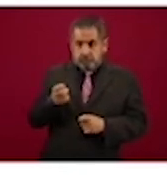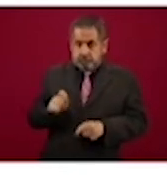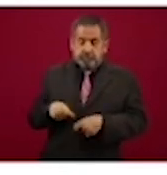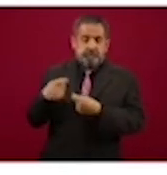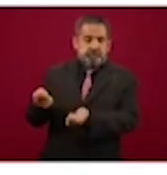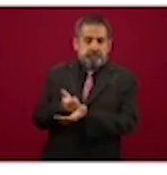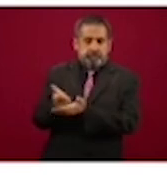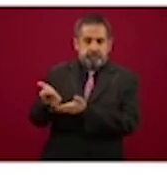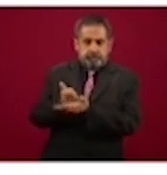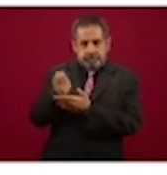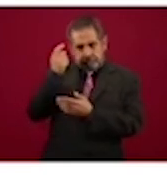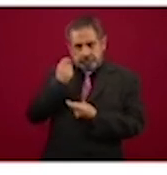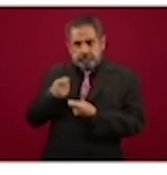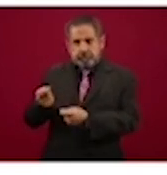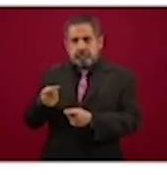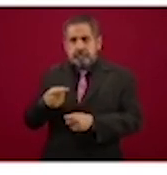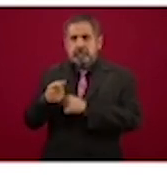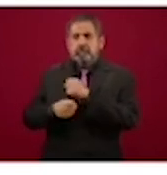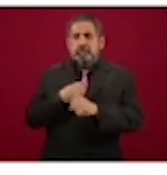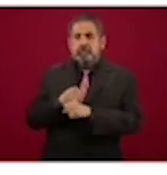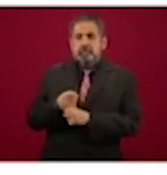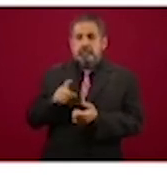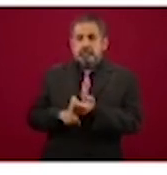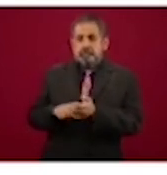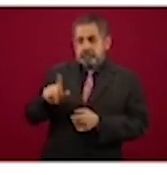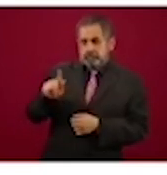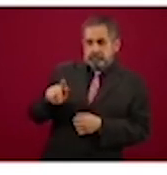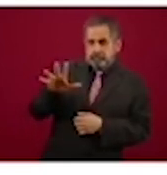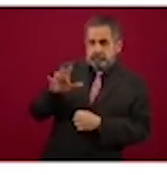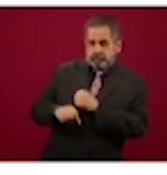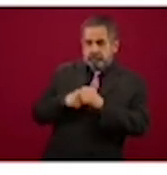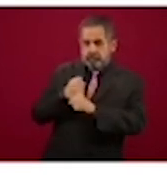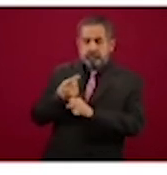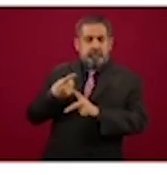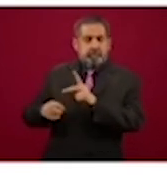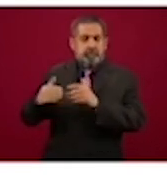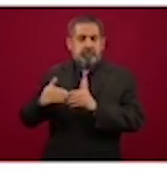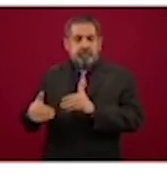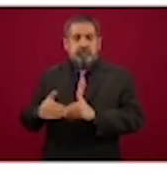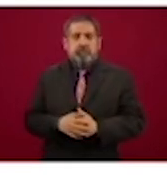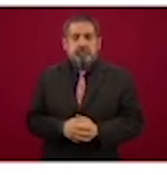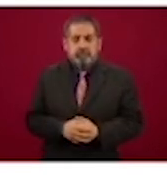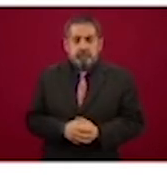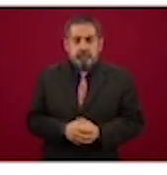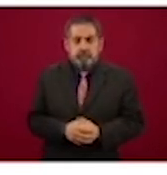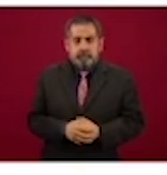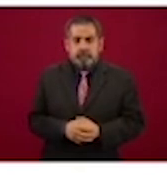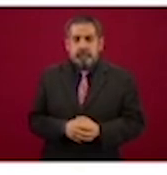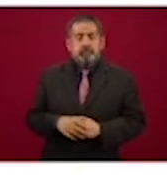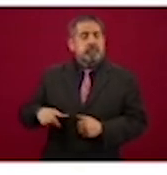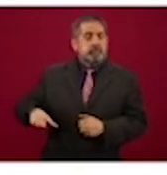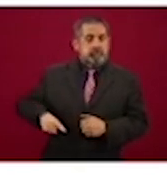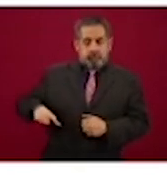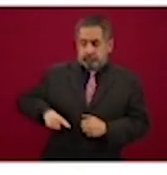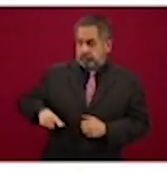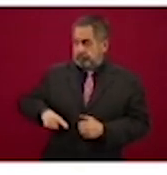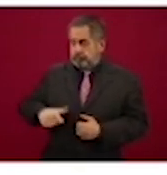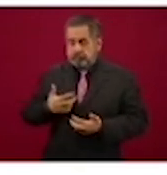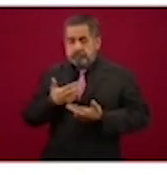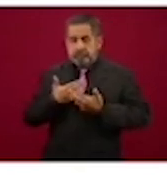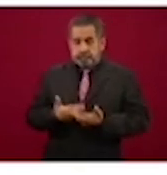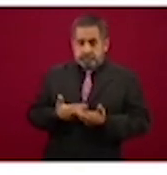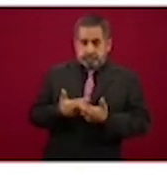otorgará a partir de los 75 años de edad. El Estado, conforme a la disponibilidad de recursos,